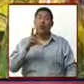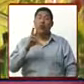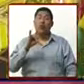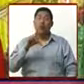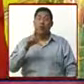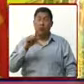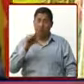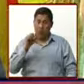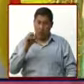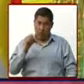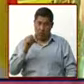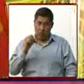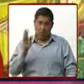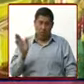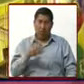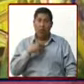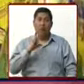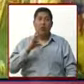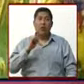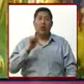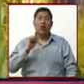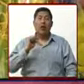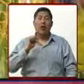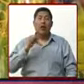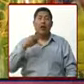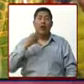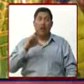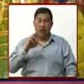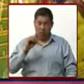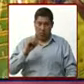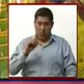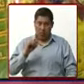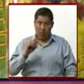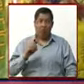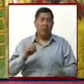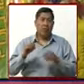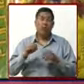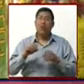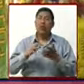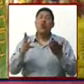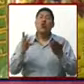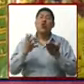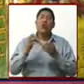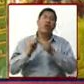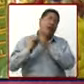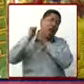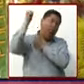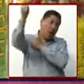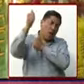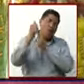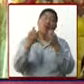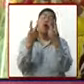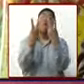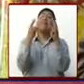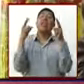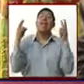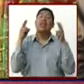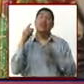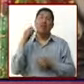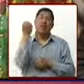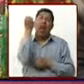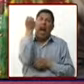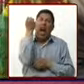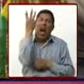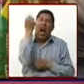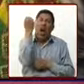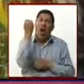Alejandro Iraola Caero, jefe de la División Mecanizada de Viacha, del lugar donde salieron 14